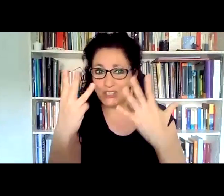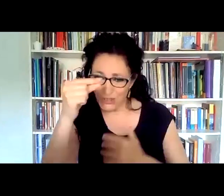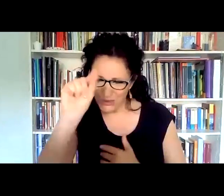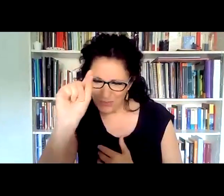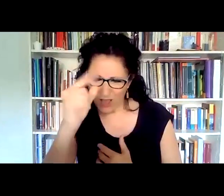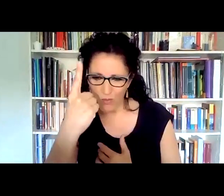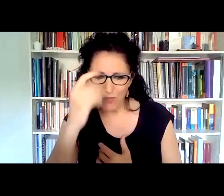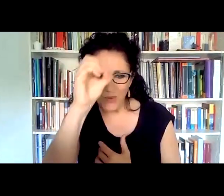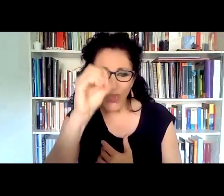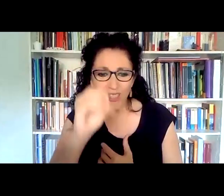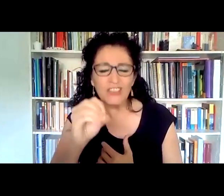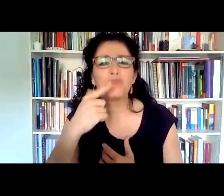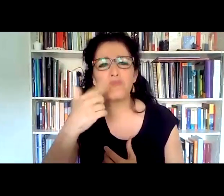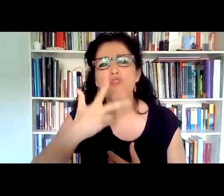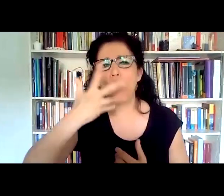el